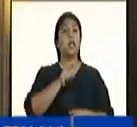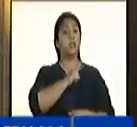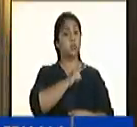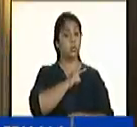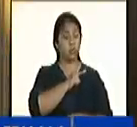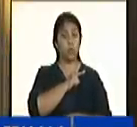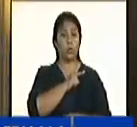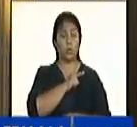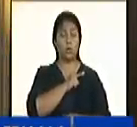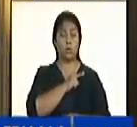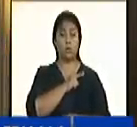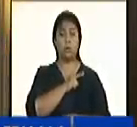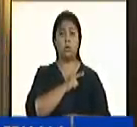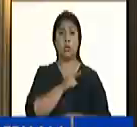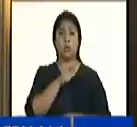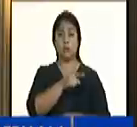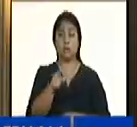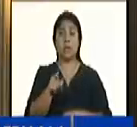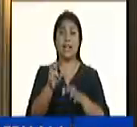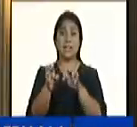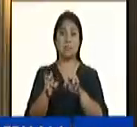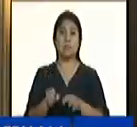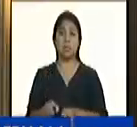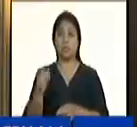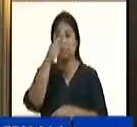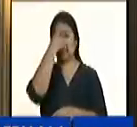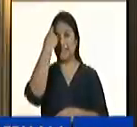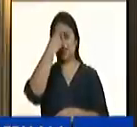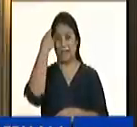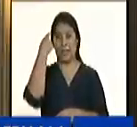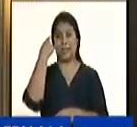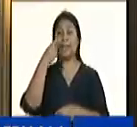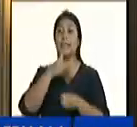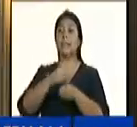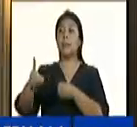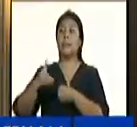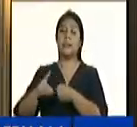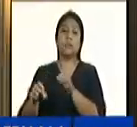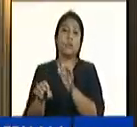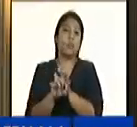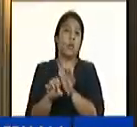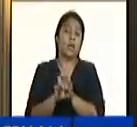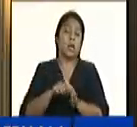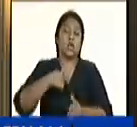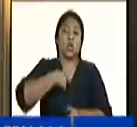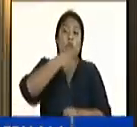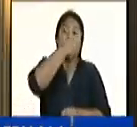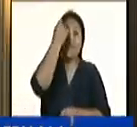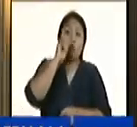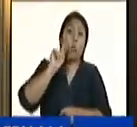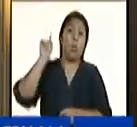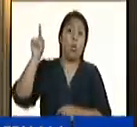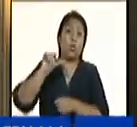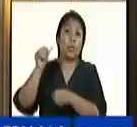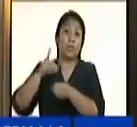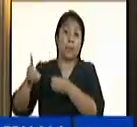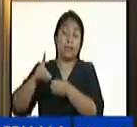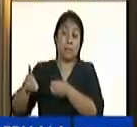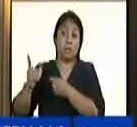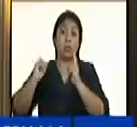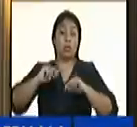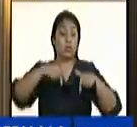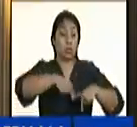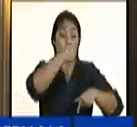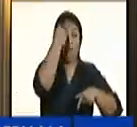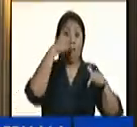esa restricción a las personas que trabajan en departamentos distintos a su domicilio, pero que realizan labores en